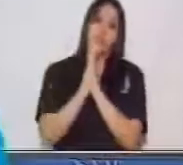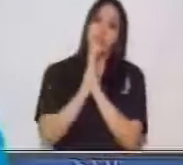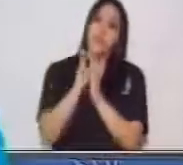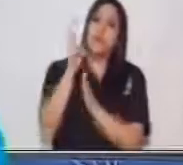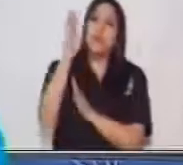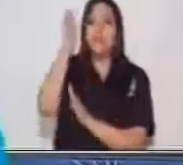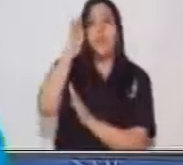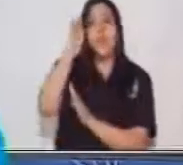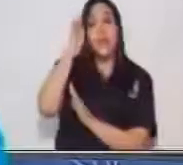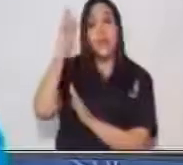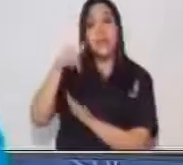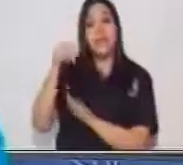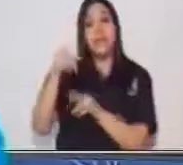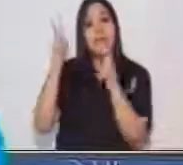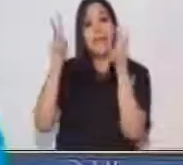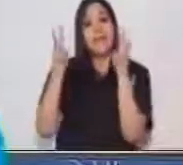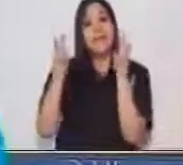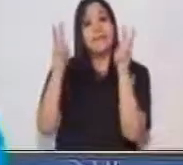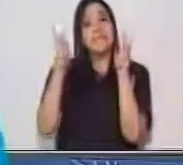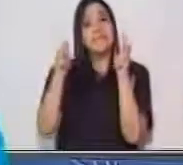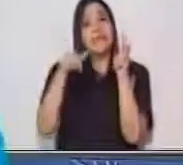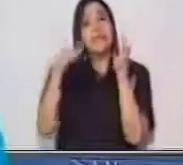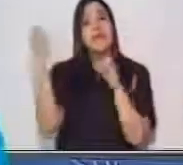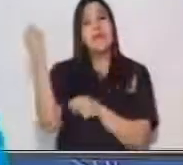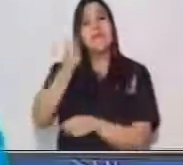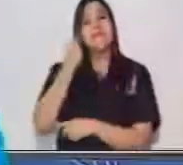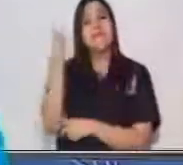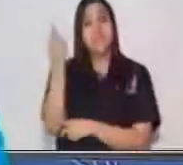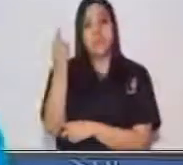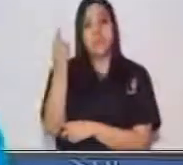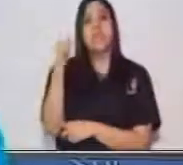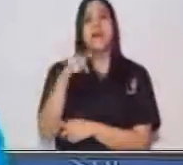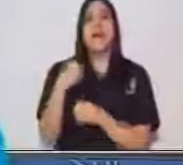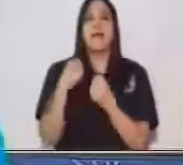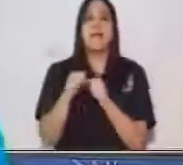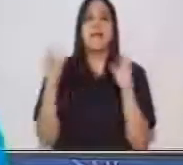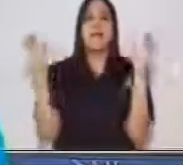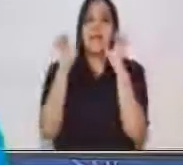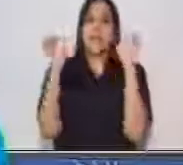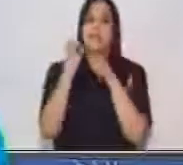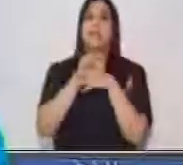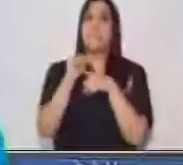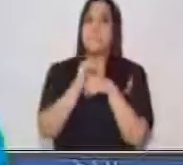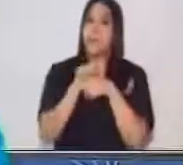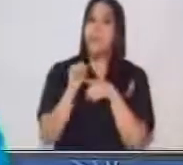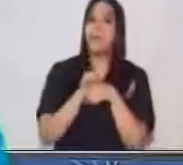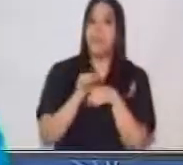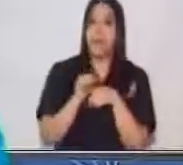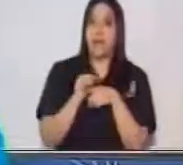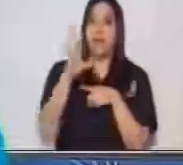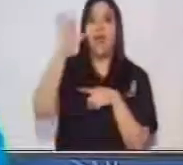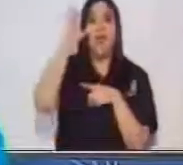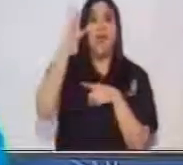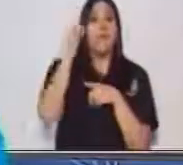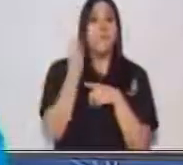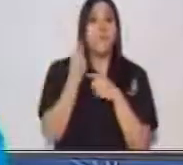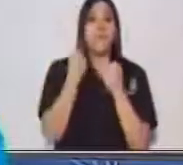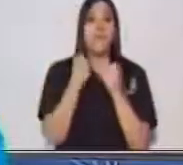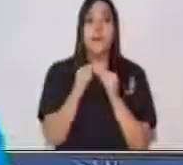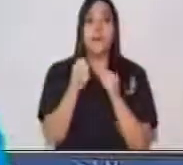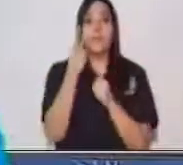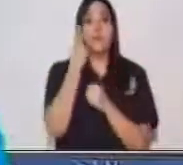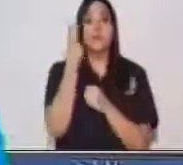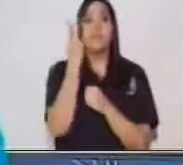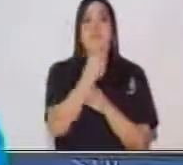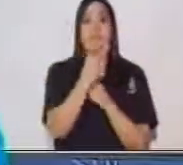nota, porque en este tipo de temas lo importante es ejercitar y practicar, porque vamos a ver algunos elementos de